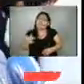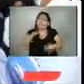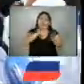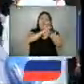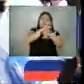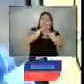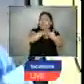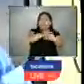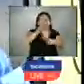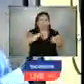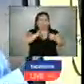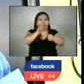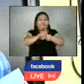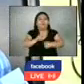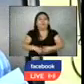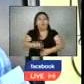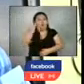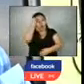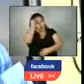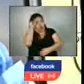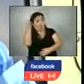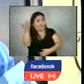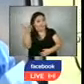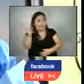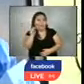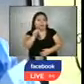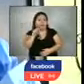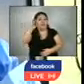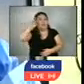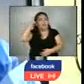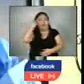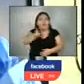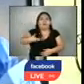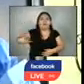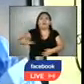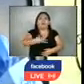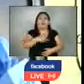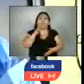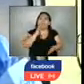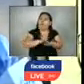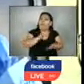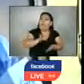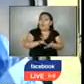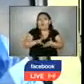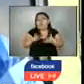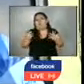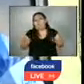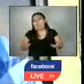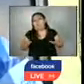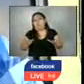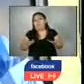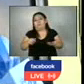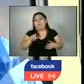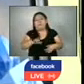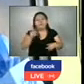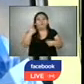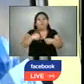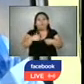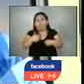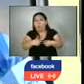muy atinado. Obviamente va a ser ahorro para todos los habitantes, pues, ¿verdad?, porque van a gastar